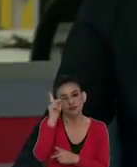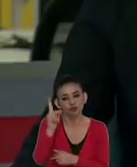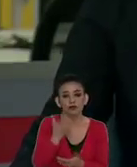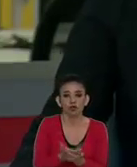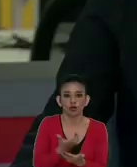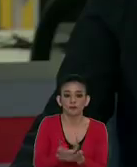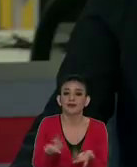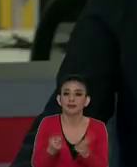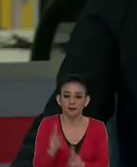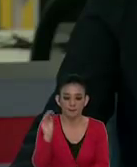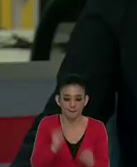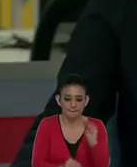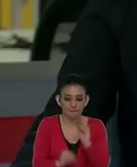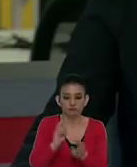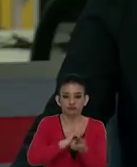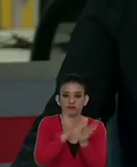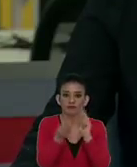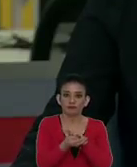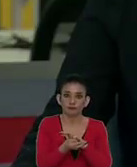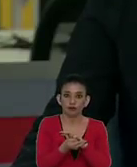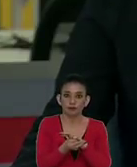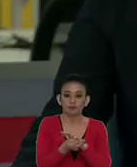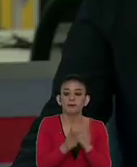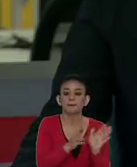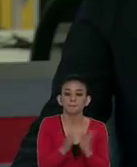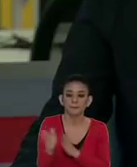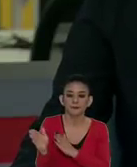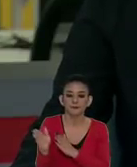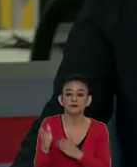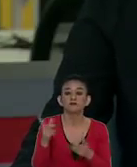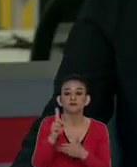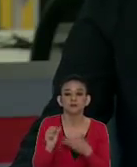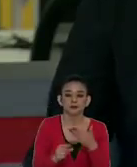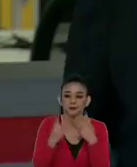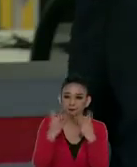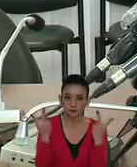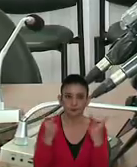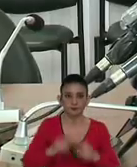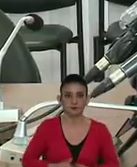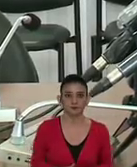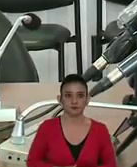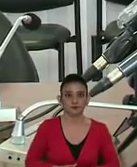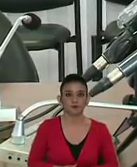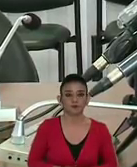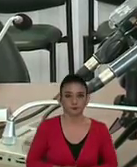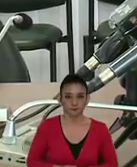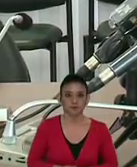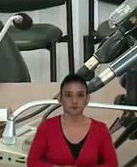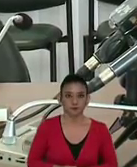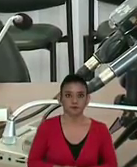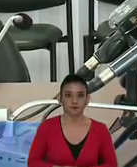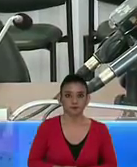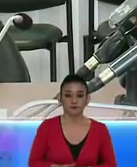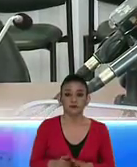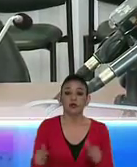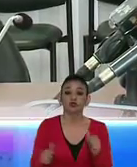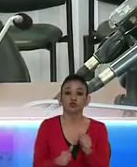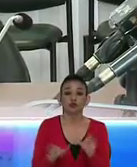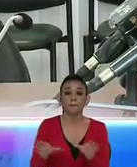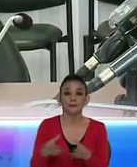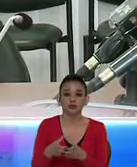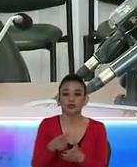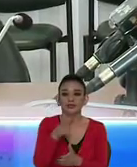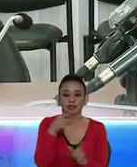reformas al Código de Planificación y Finanzas Públicas. La subcomisión será presidida por el oficialista